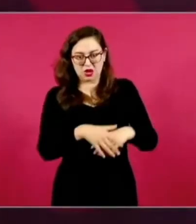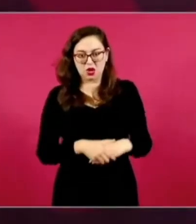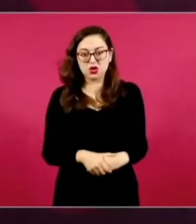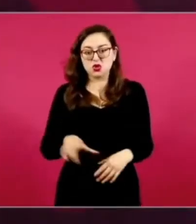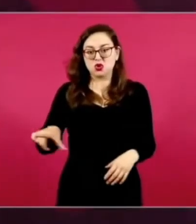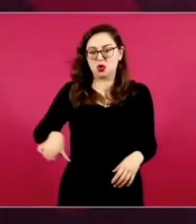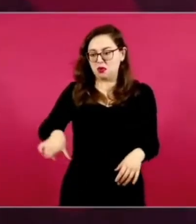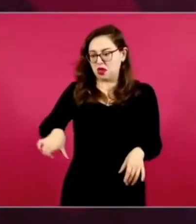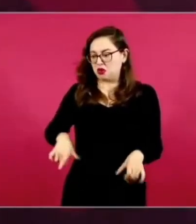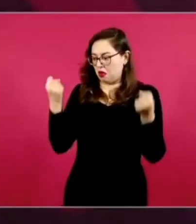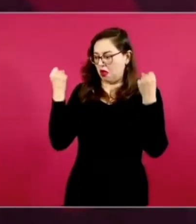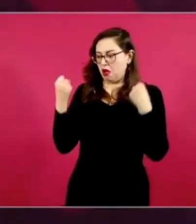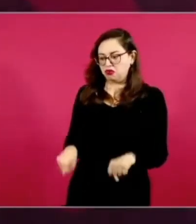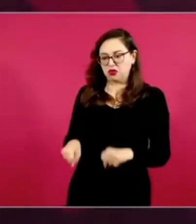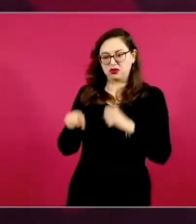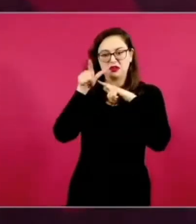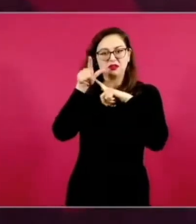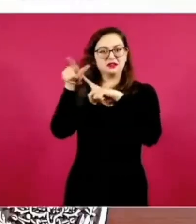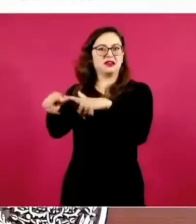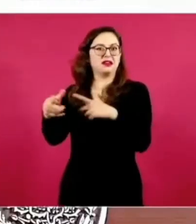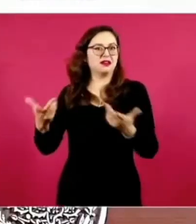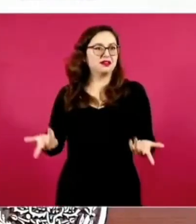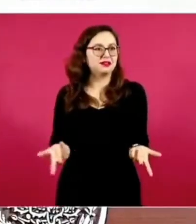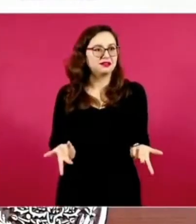estados autoritarios y corruptos.